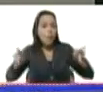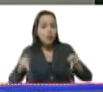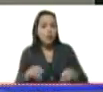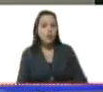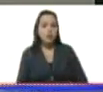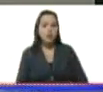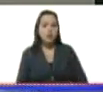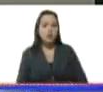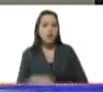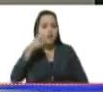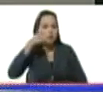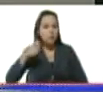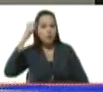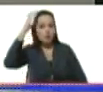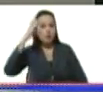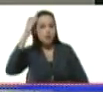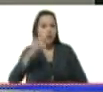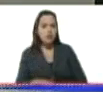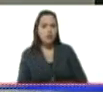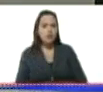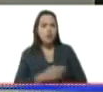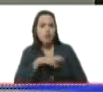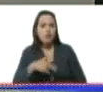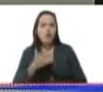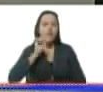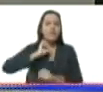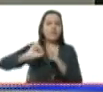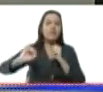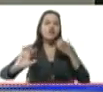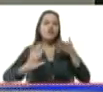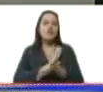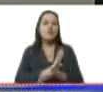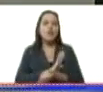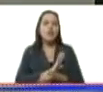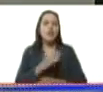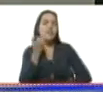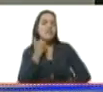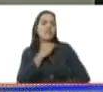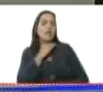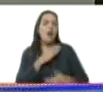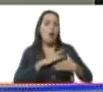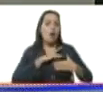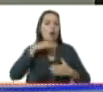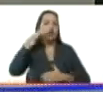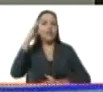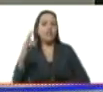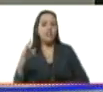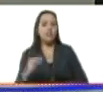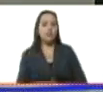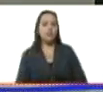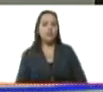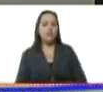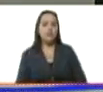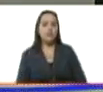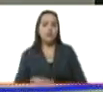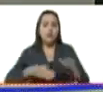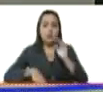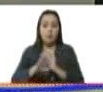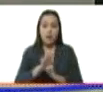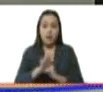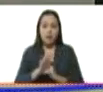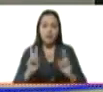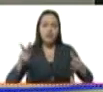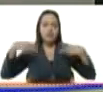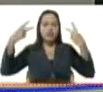y su pueblo consciente, vamos a enfrentar esta amenaza de este virus y vamos a salir